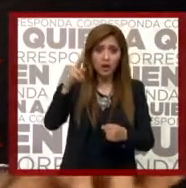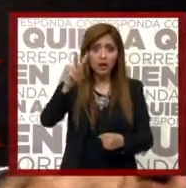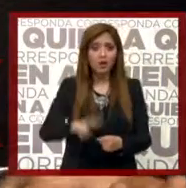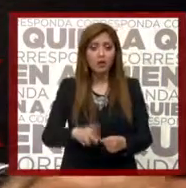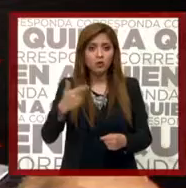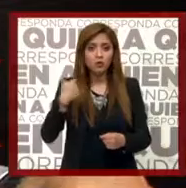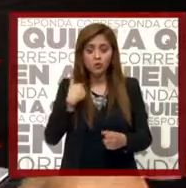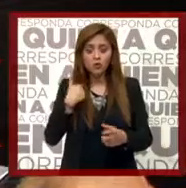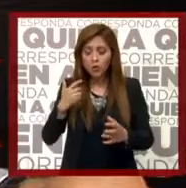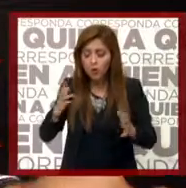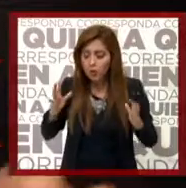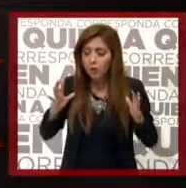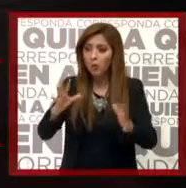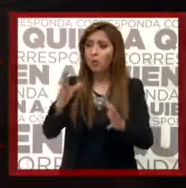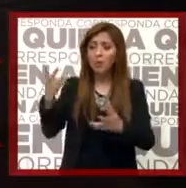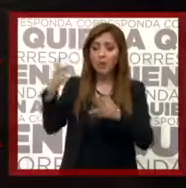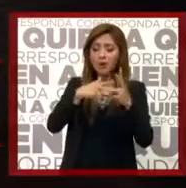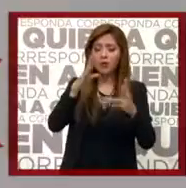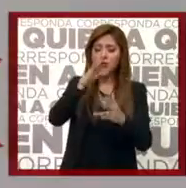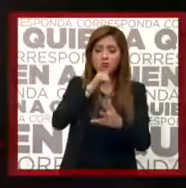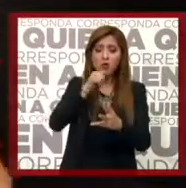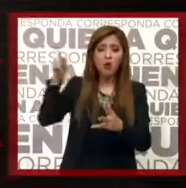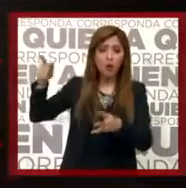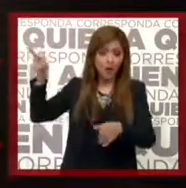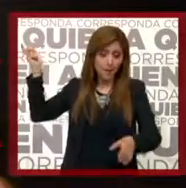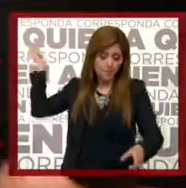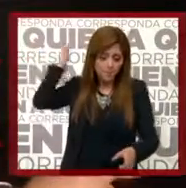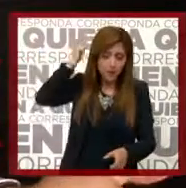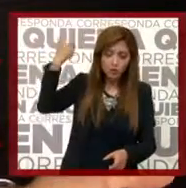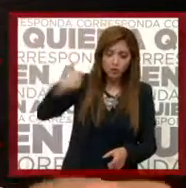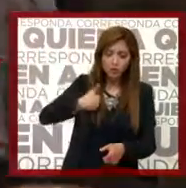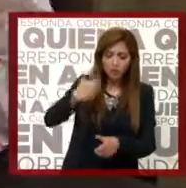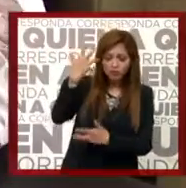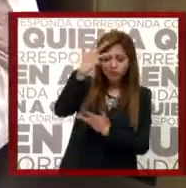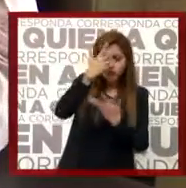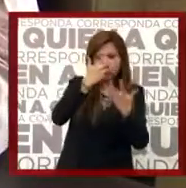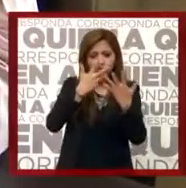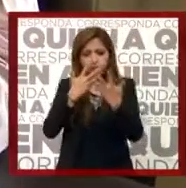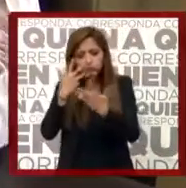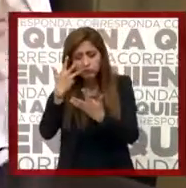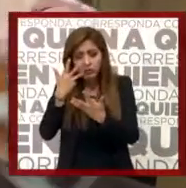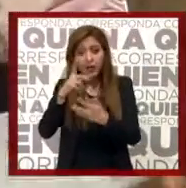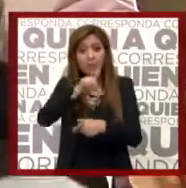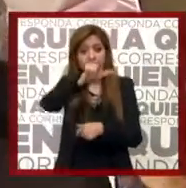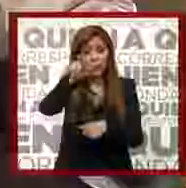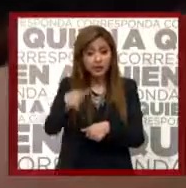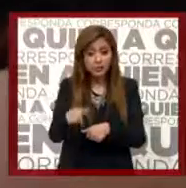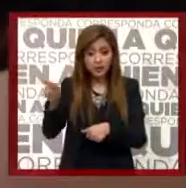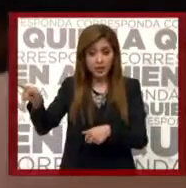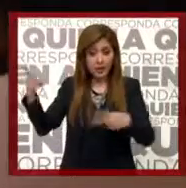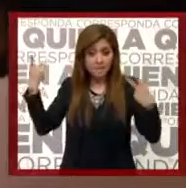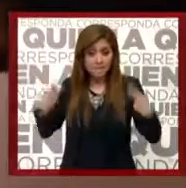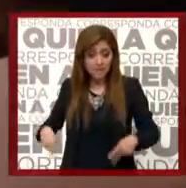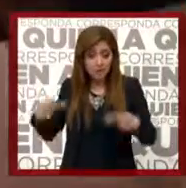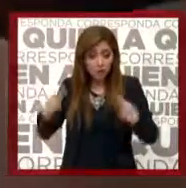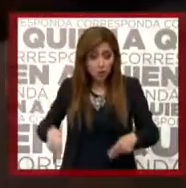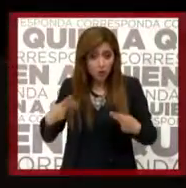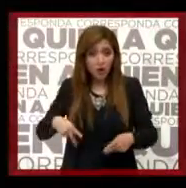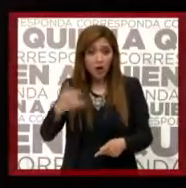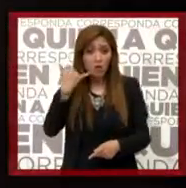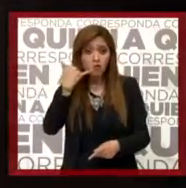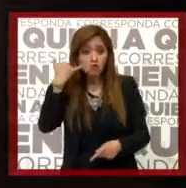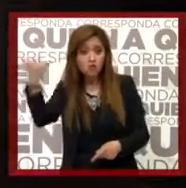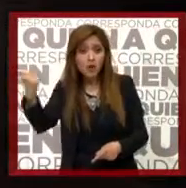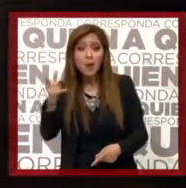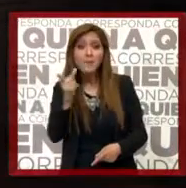estaba aturdido de los golpes con la piedra. La persona hasta no llevaba ni un rasguño. Señala que fue el mismo agresor quien llamó a una patrulla.